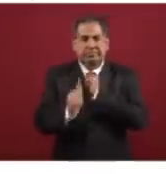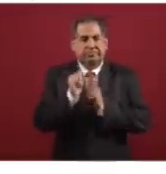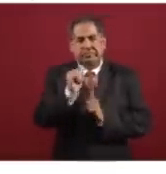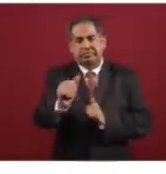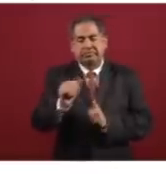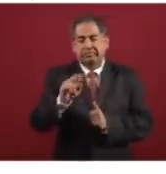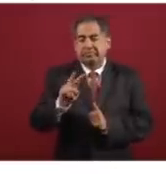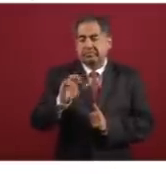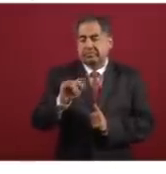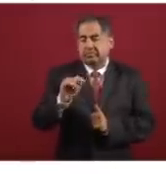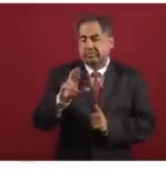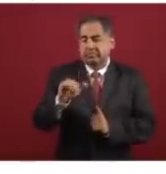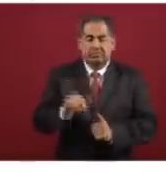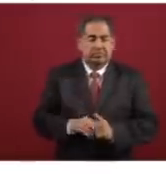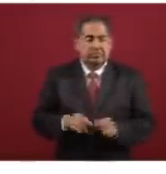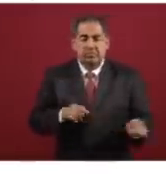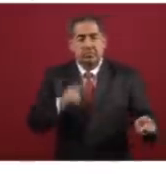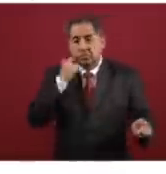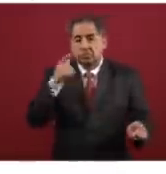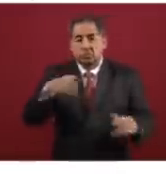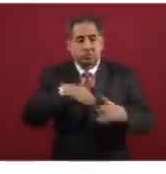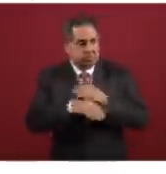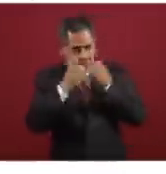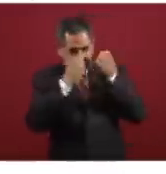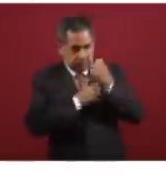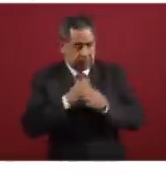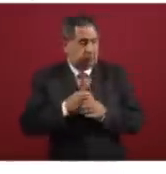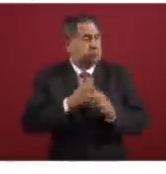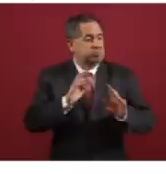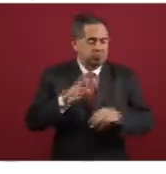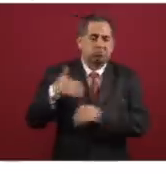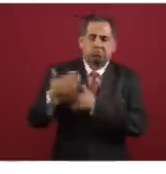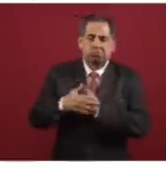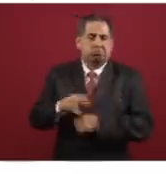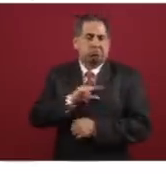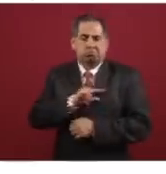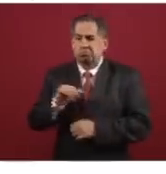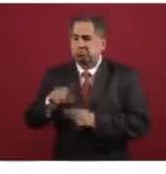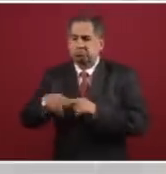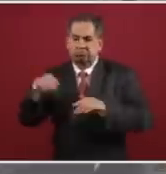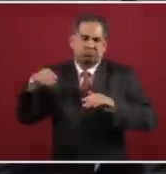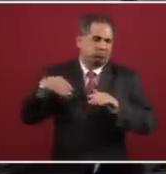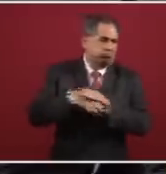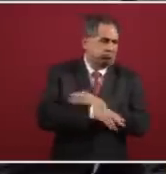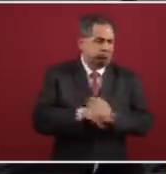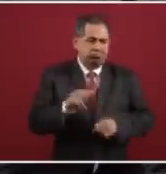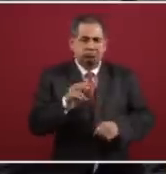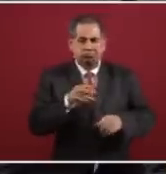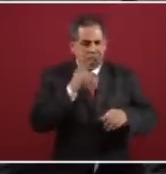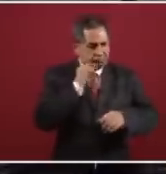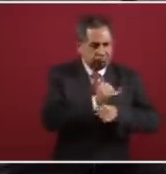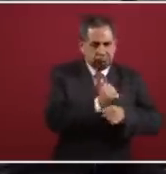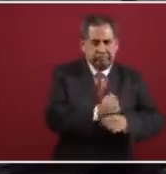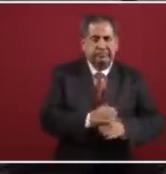Victoria. Esa fue la que no se dejó verificar y que entra al operativo especial ahora de Gas LP. Muchas